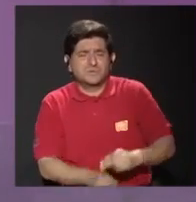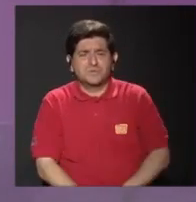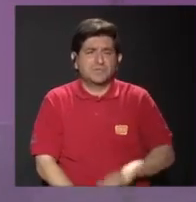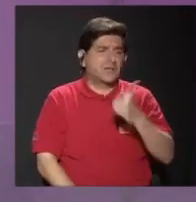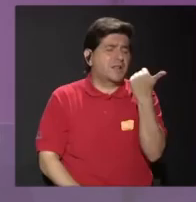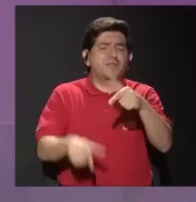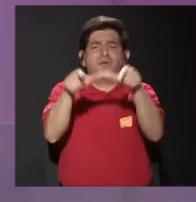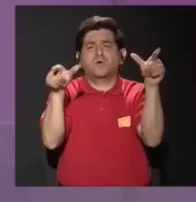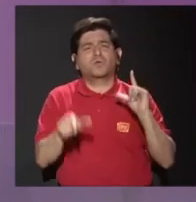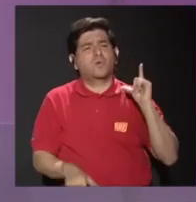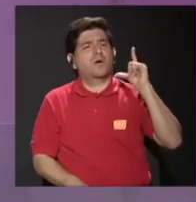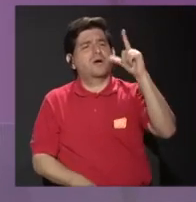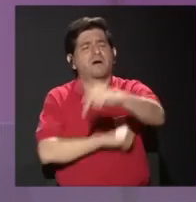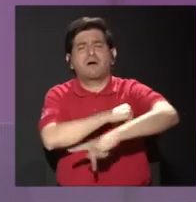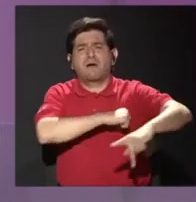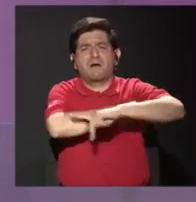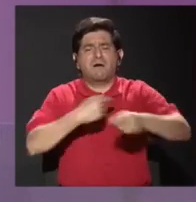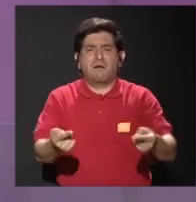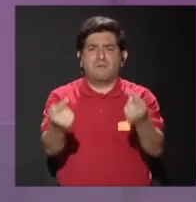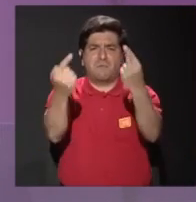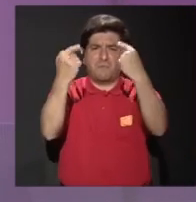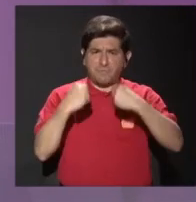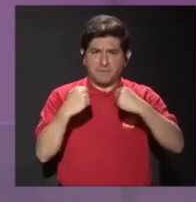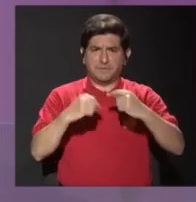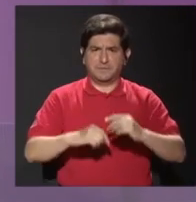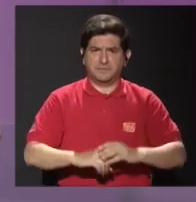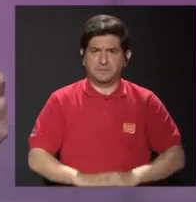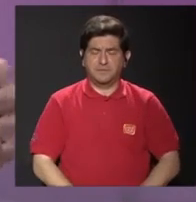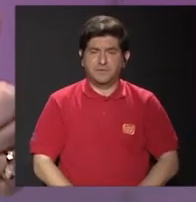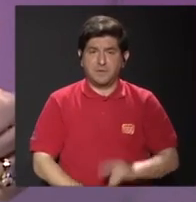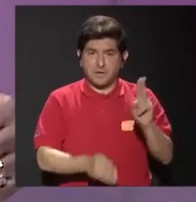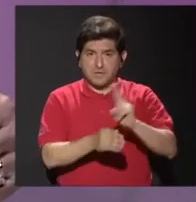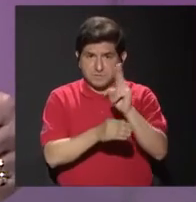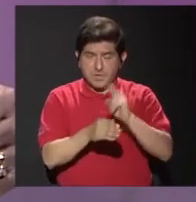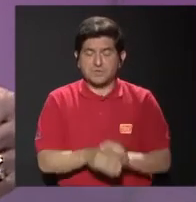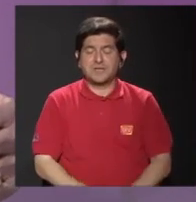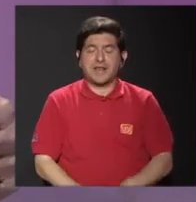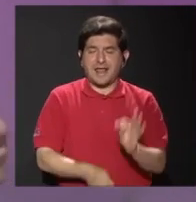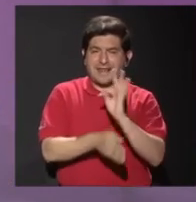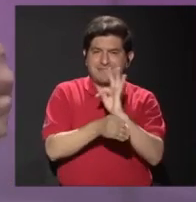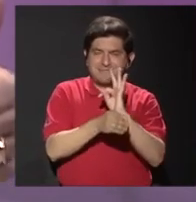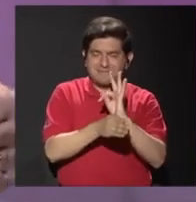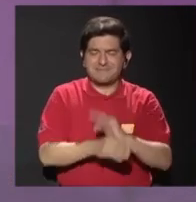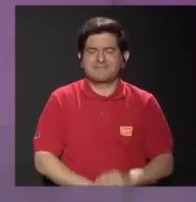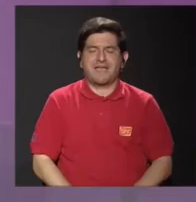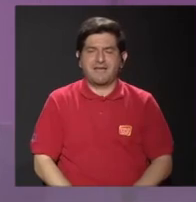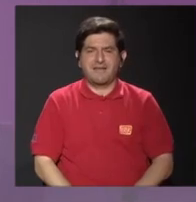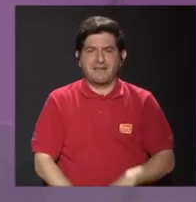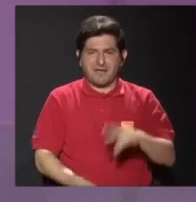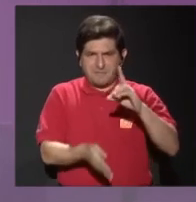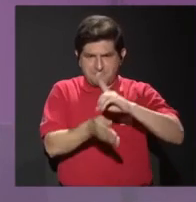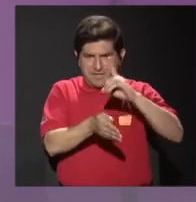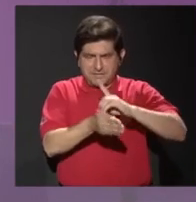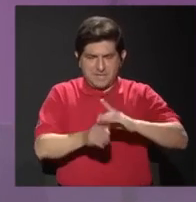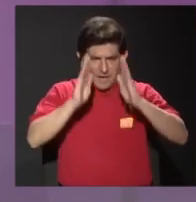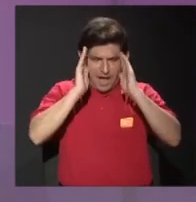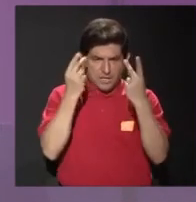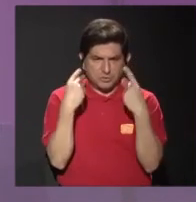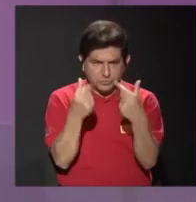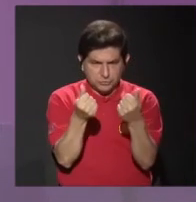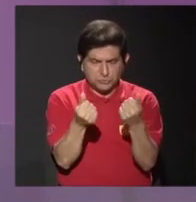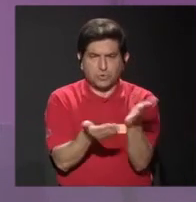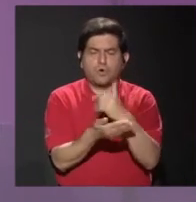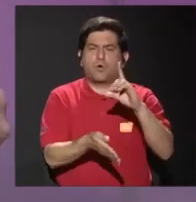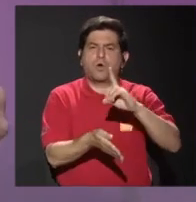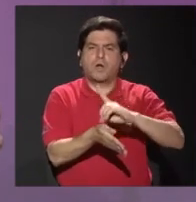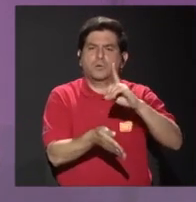otras zonas alejadas del país se ha estado usando la telemedicina también para hacer una consulta con